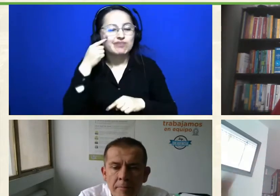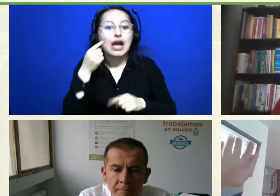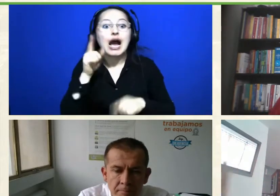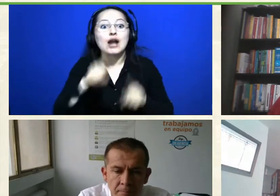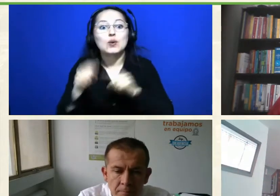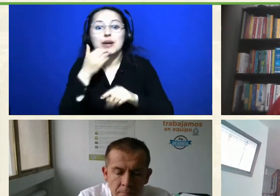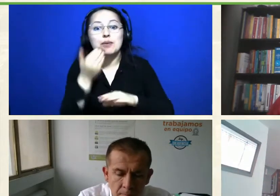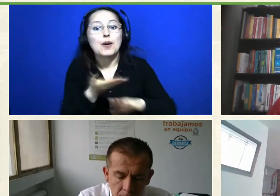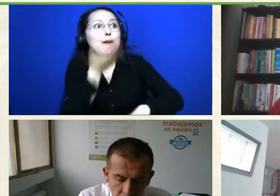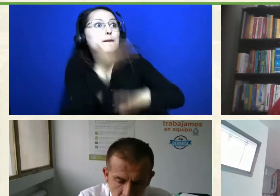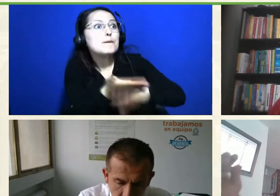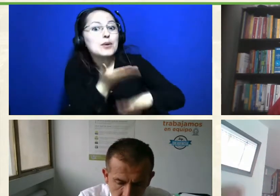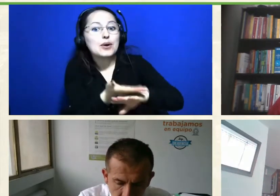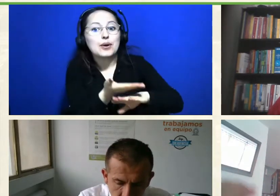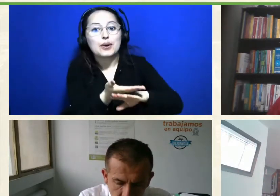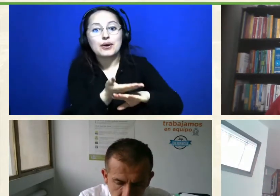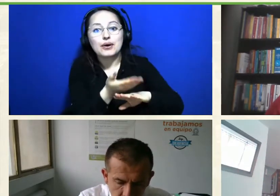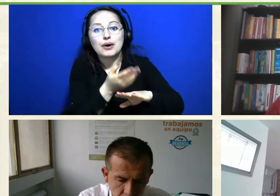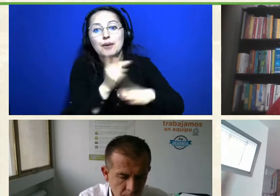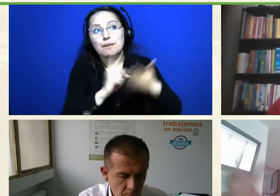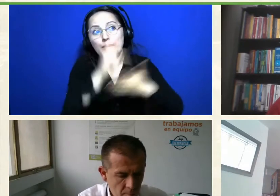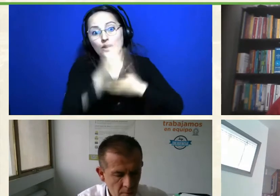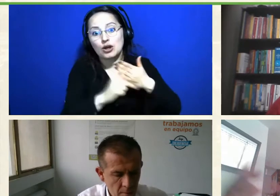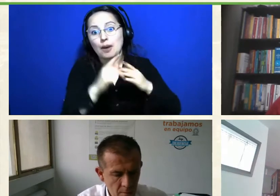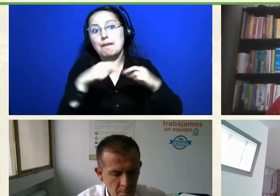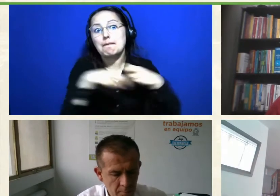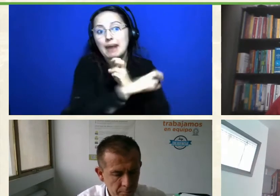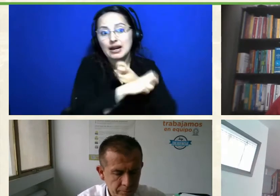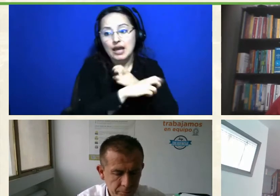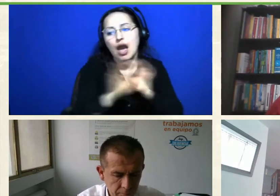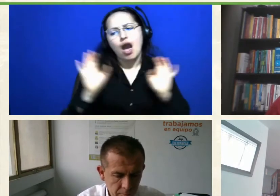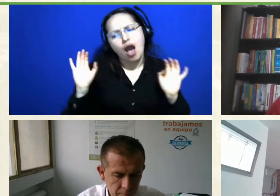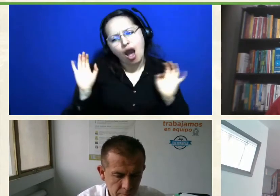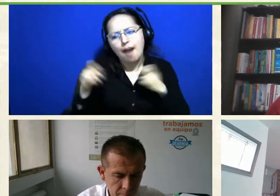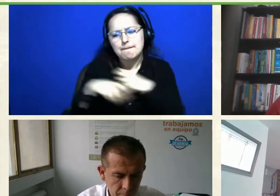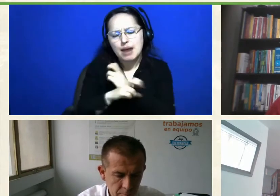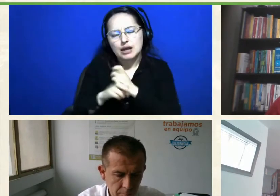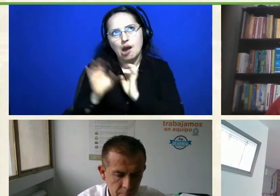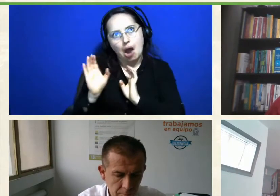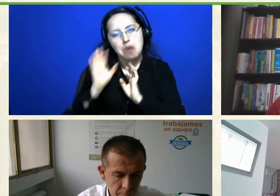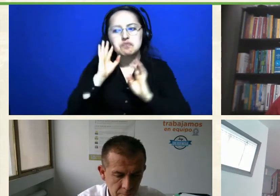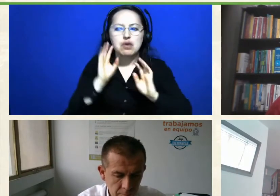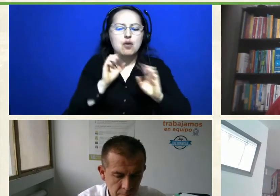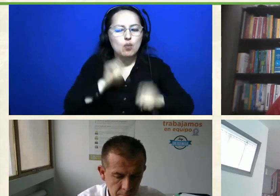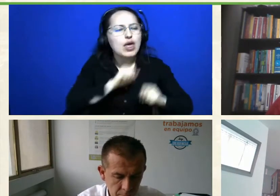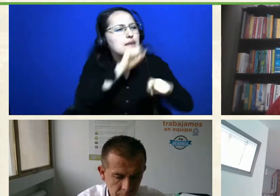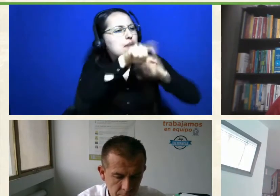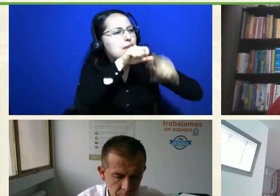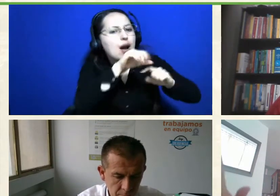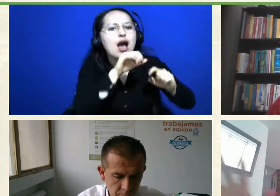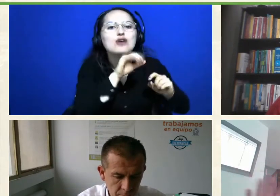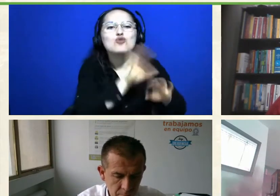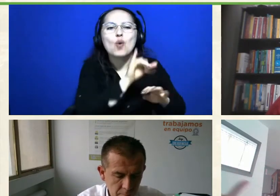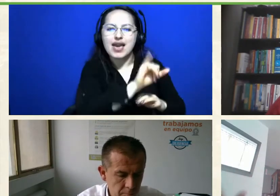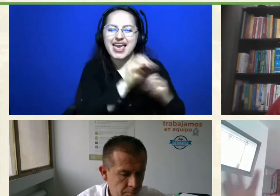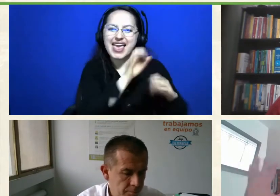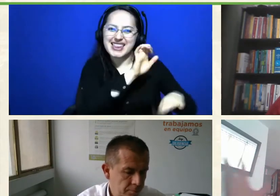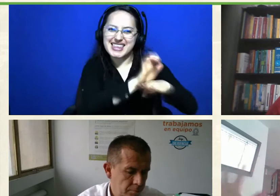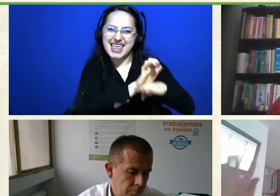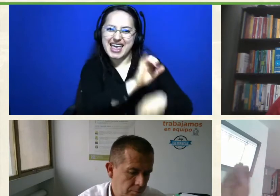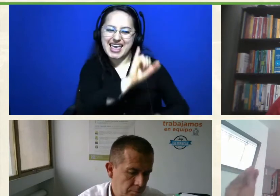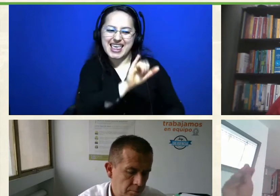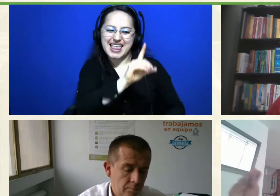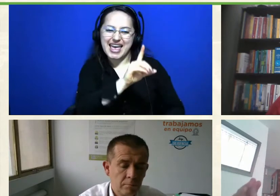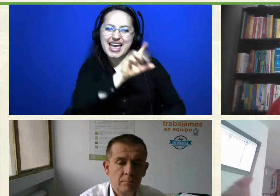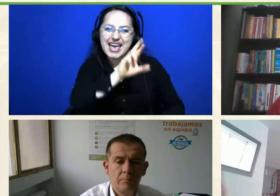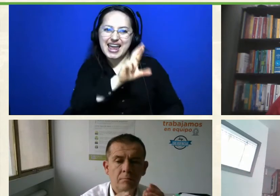los parques de bolsillo. Pues podemos decir, sí, podemos revisar con el IDRD, nosotros funcionar como como operadores de valorización. Todos los proyectos que se